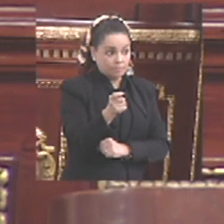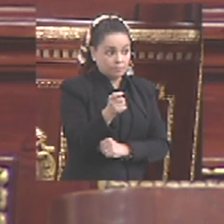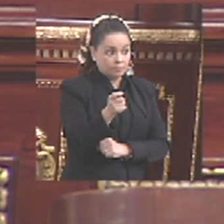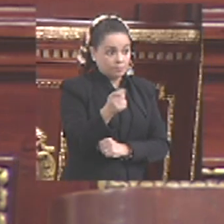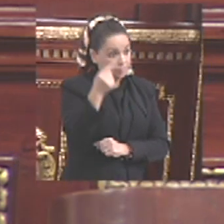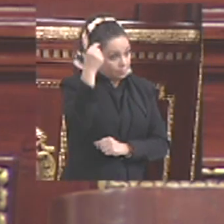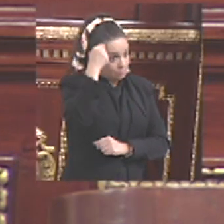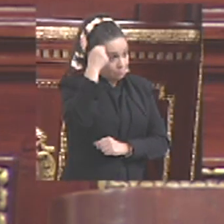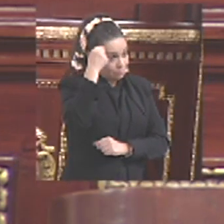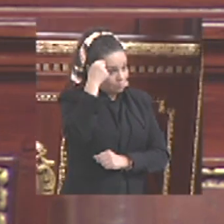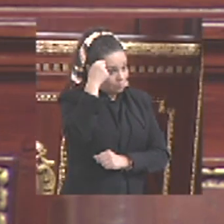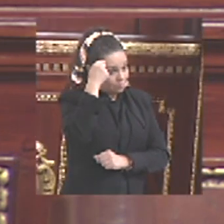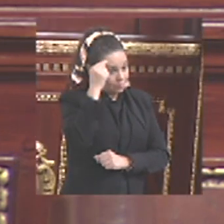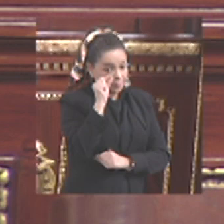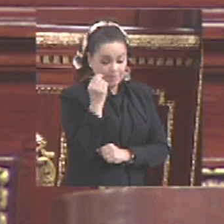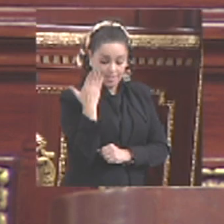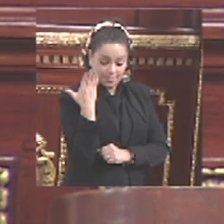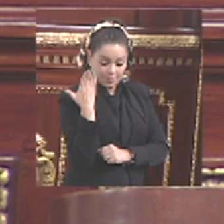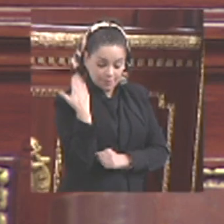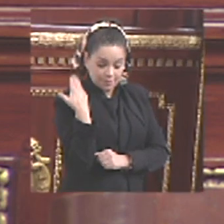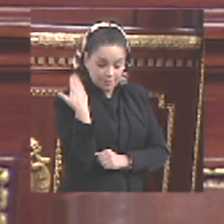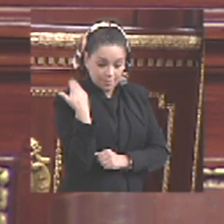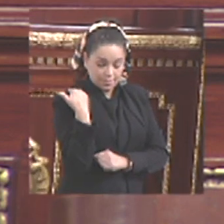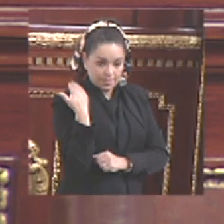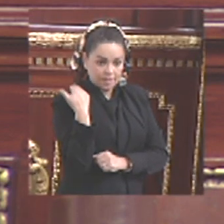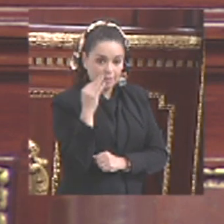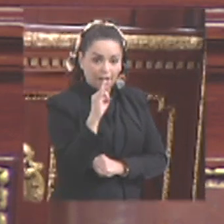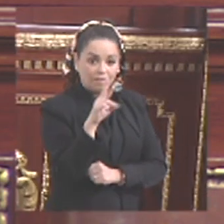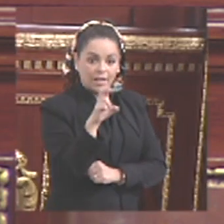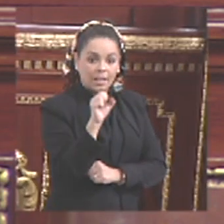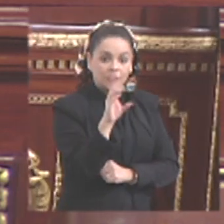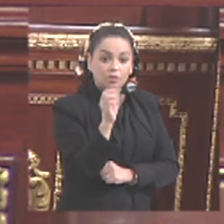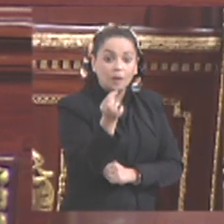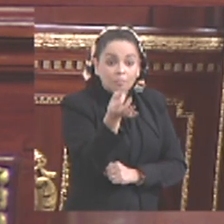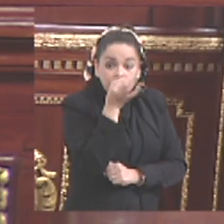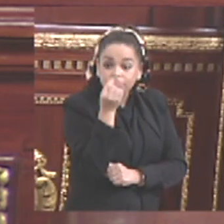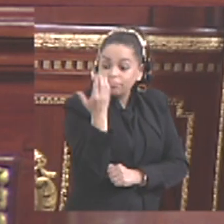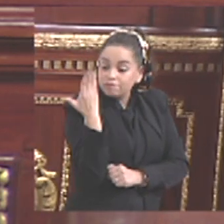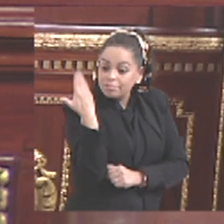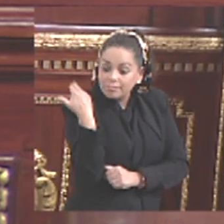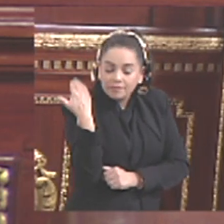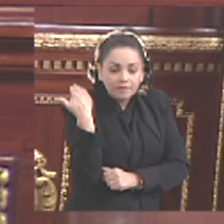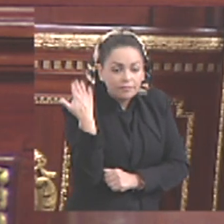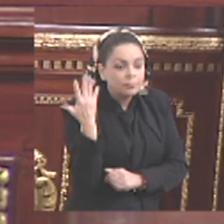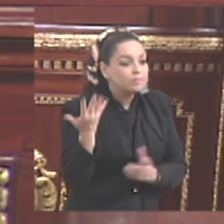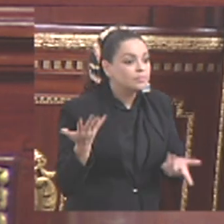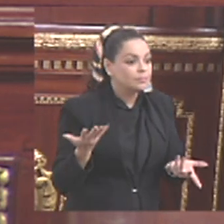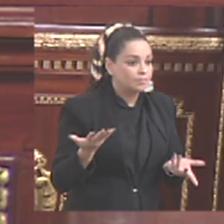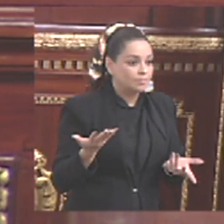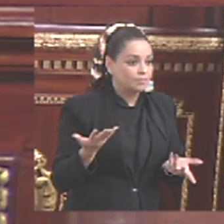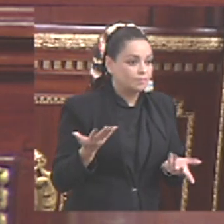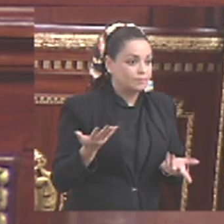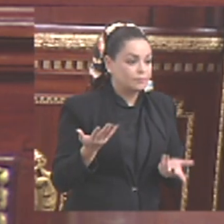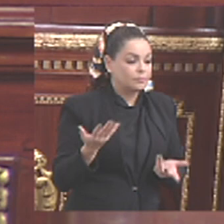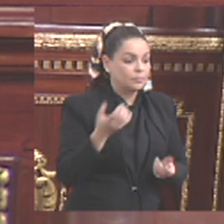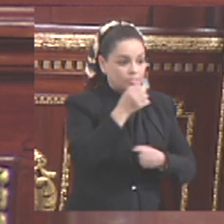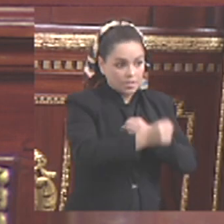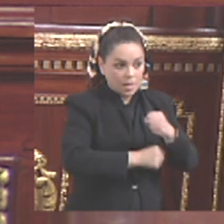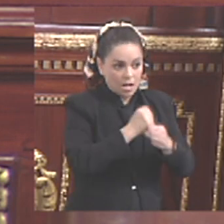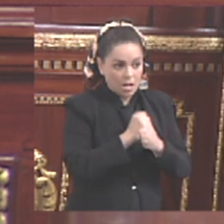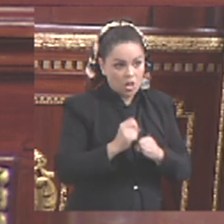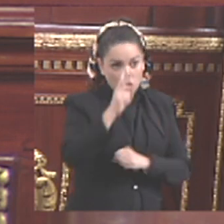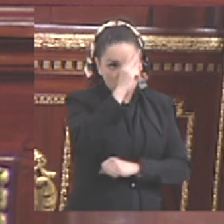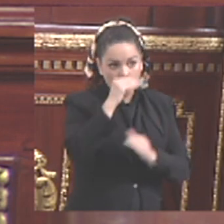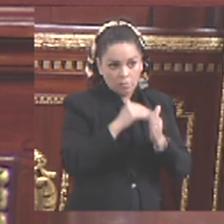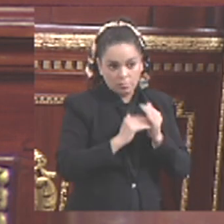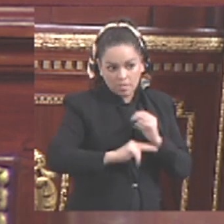la memoria es reciente. ¿Cómo encontramos la reconstrucción en el